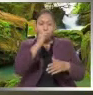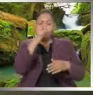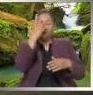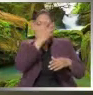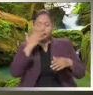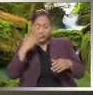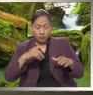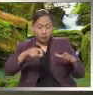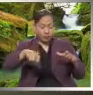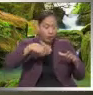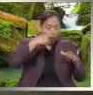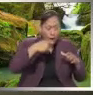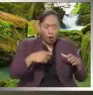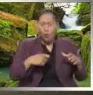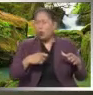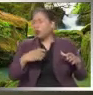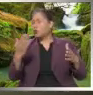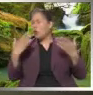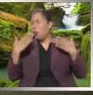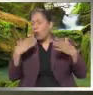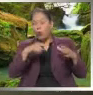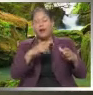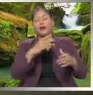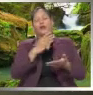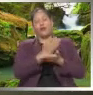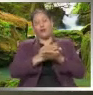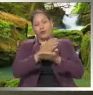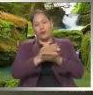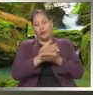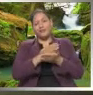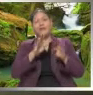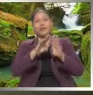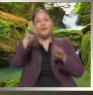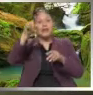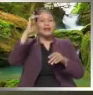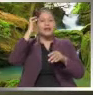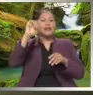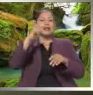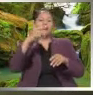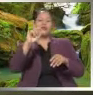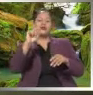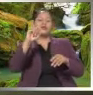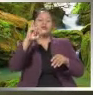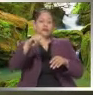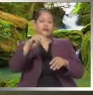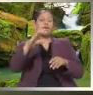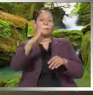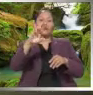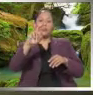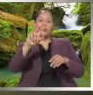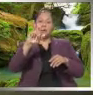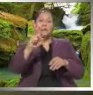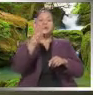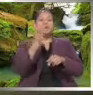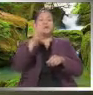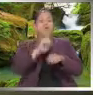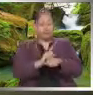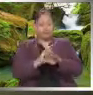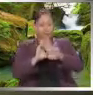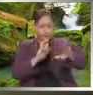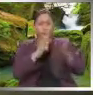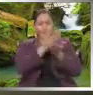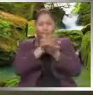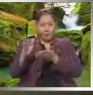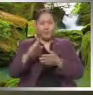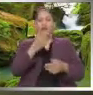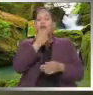México, Antonio López de Santana, que festejó a San Agustín de las Cuevas durante 3 días seguidos. Bueno, pues yo le contaba de Jesús Arriaga, Chucho